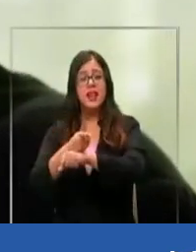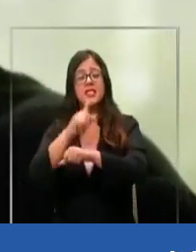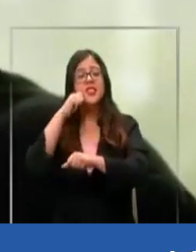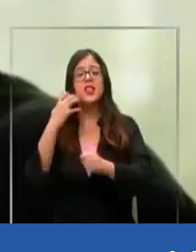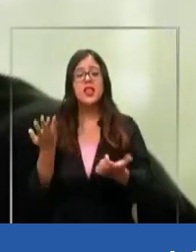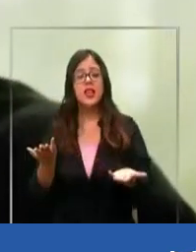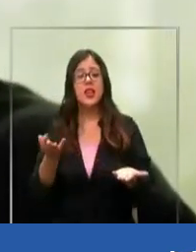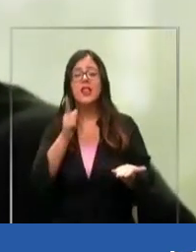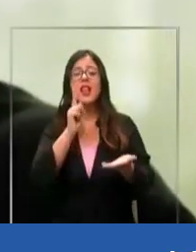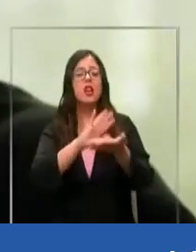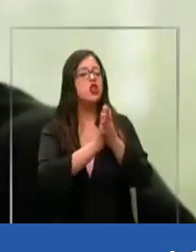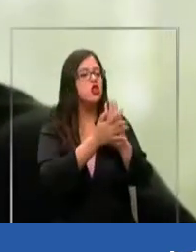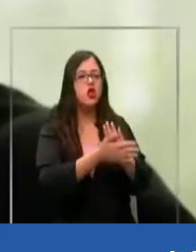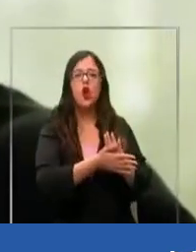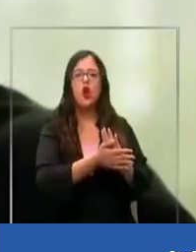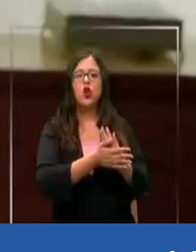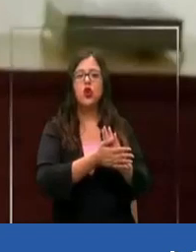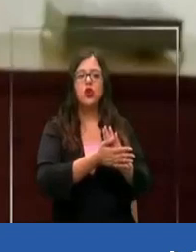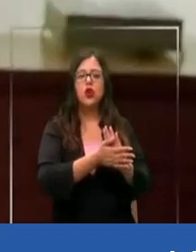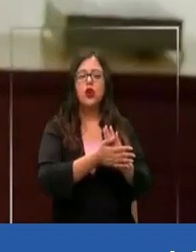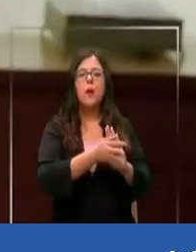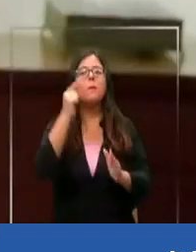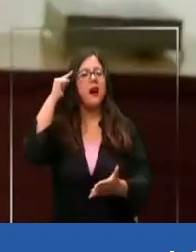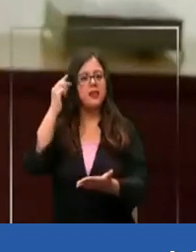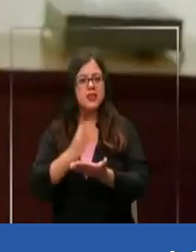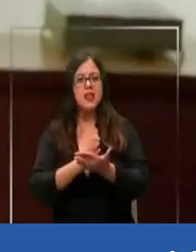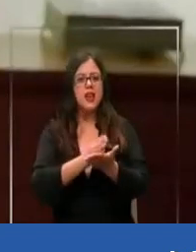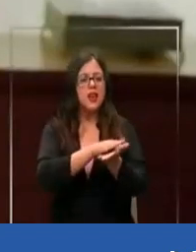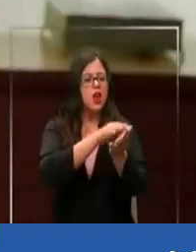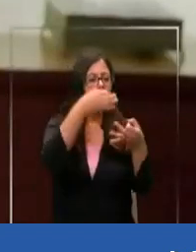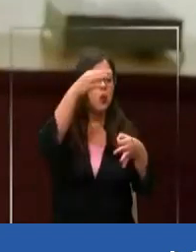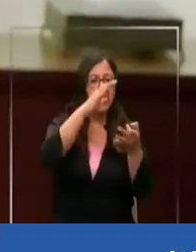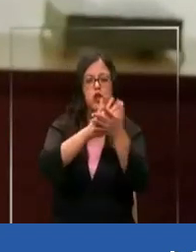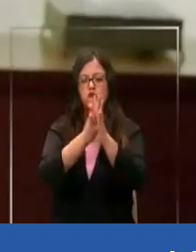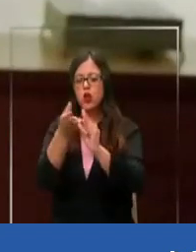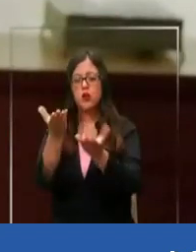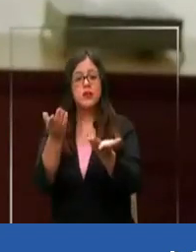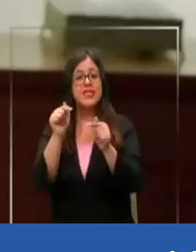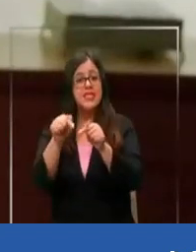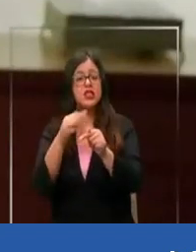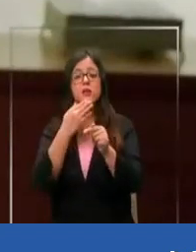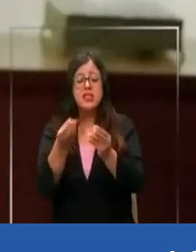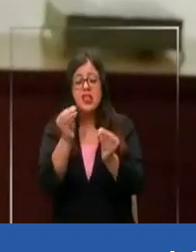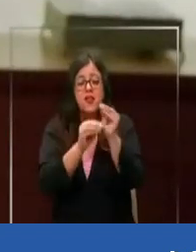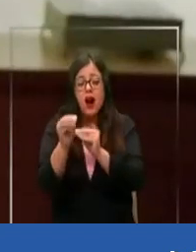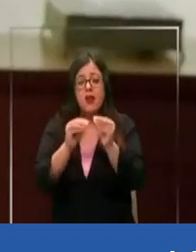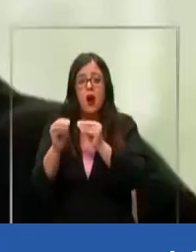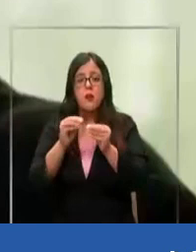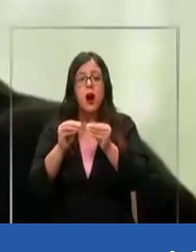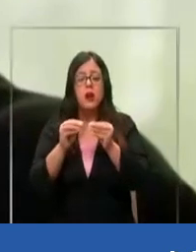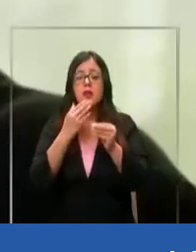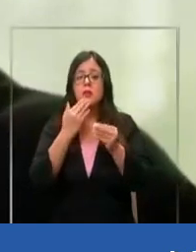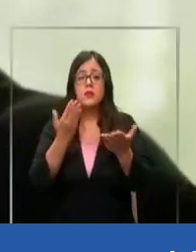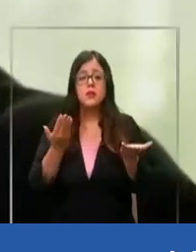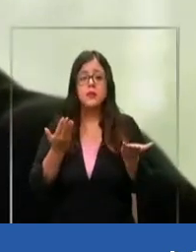implica tener todos los elementos de juicio. Y los elementos de juicio se van formando también. Y creo